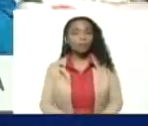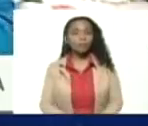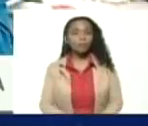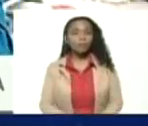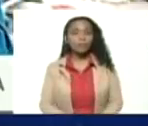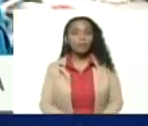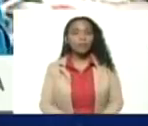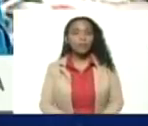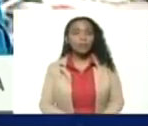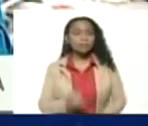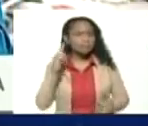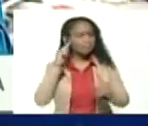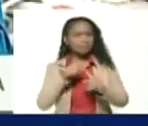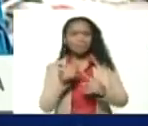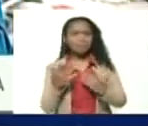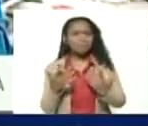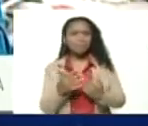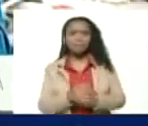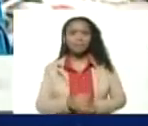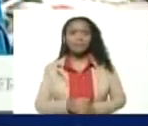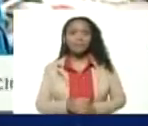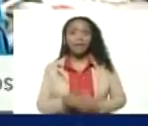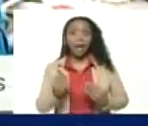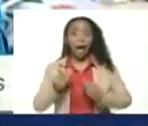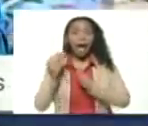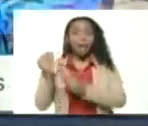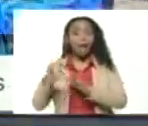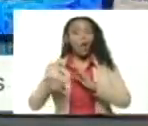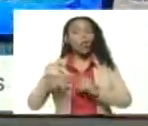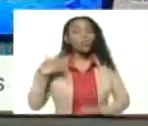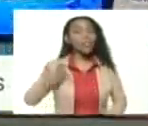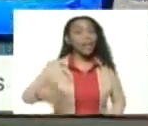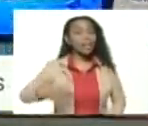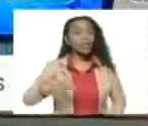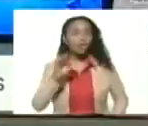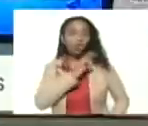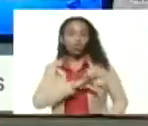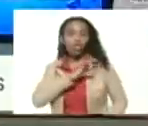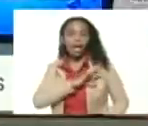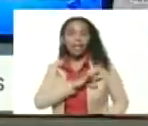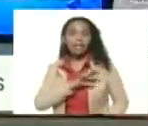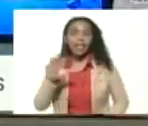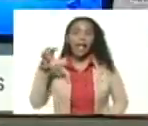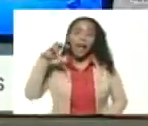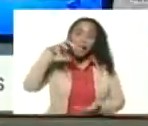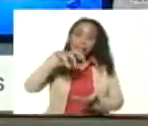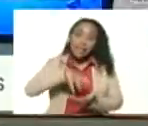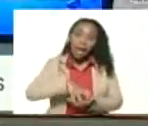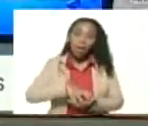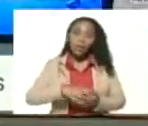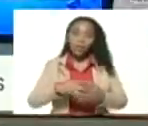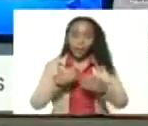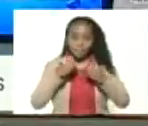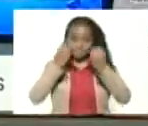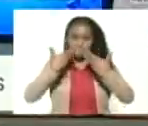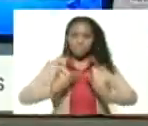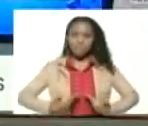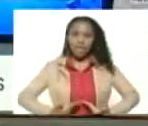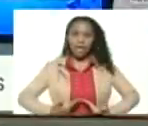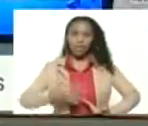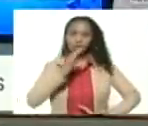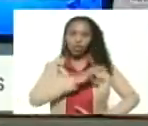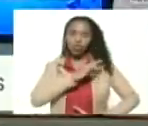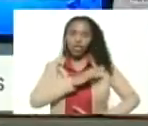van dirigidas a garantizar los derechos sociales, el estado de bienestar social vulnerado que tenemos